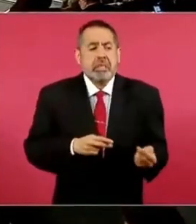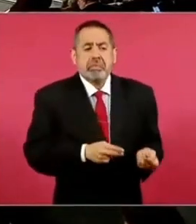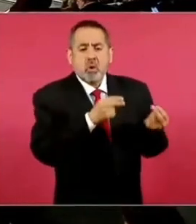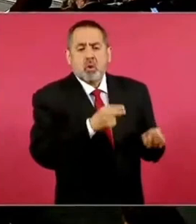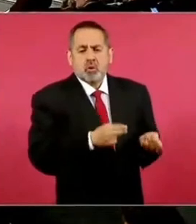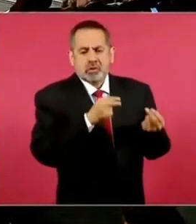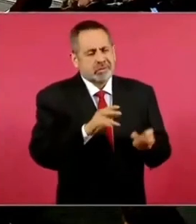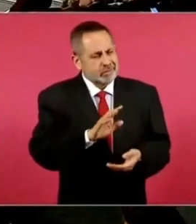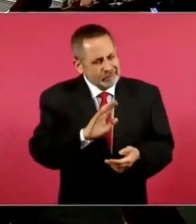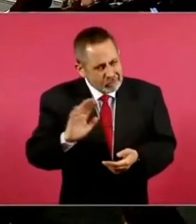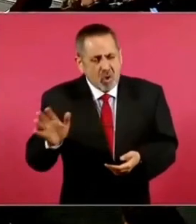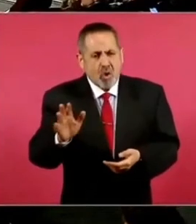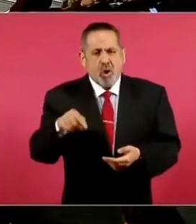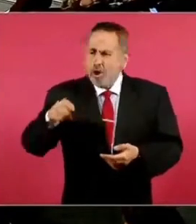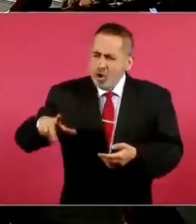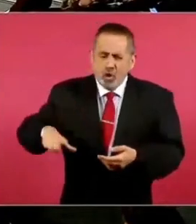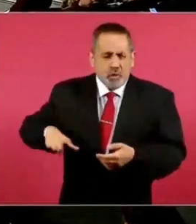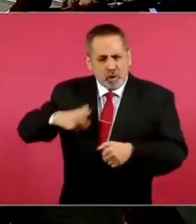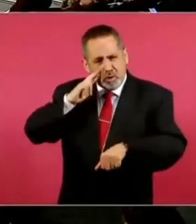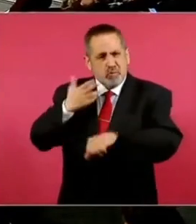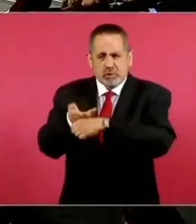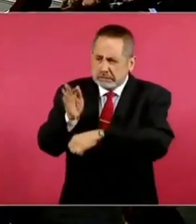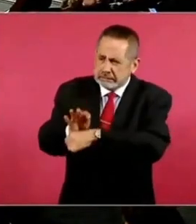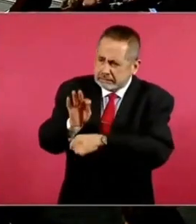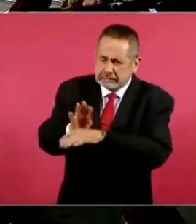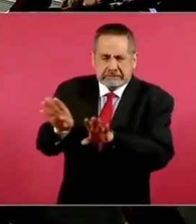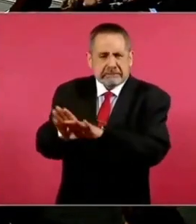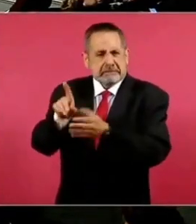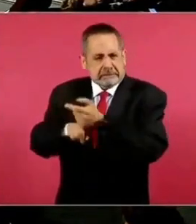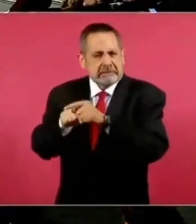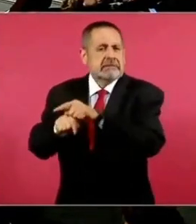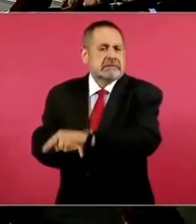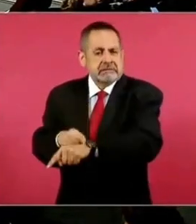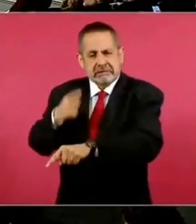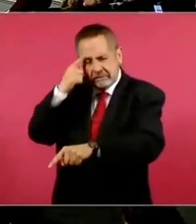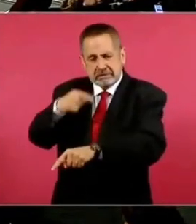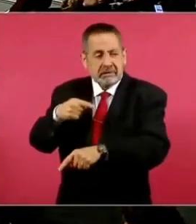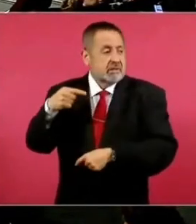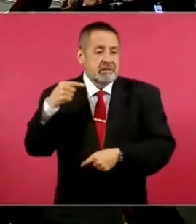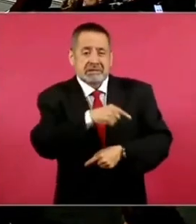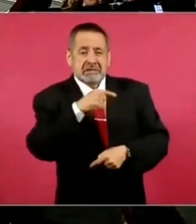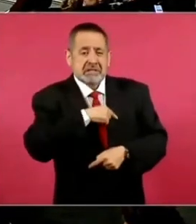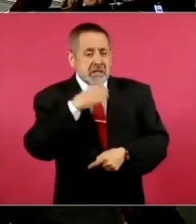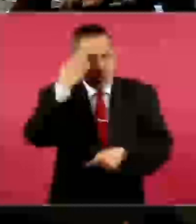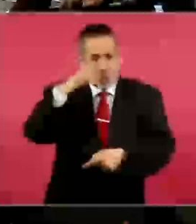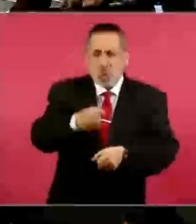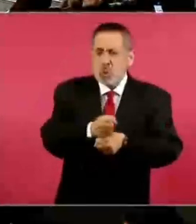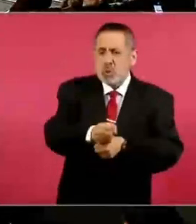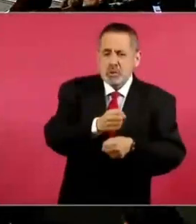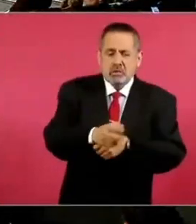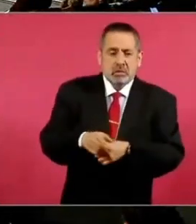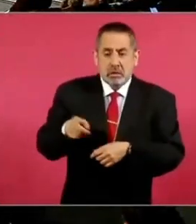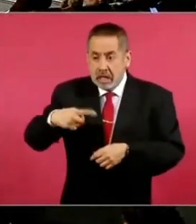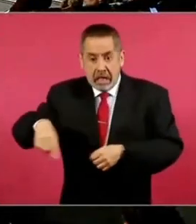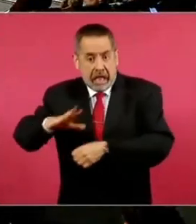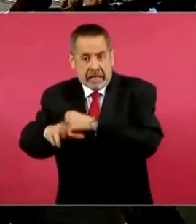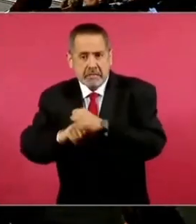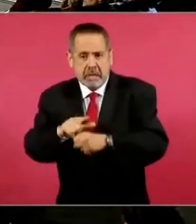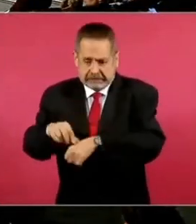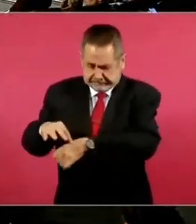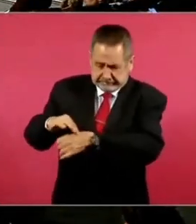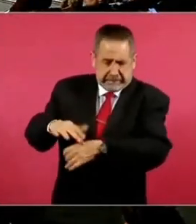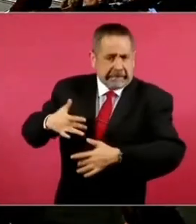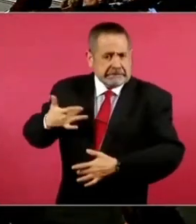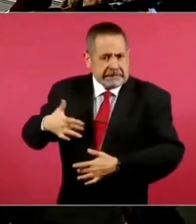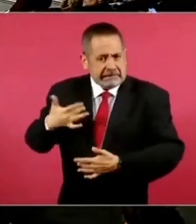para su uso abuso y aprovechamiento en los que está implícita la crueldad primeramente porque son seres que sienten y sufren y segundo